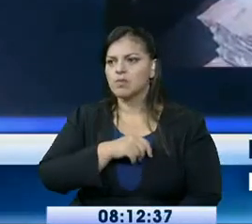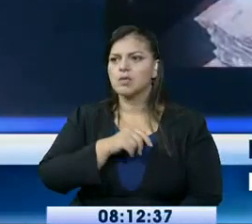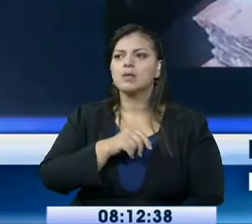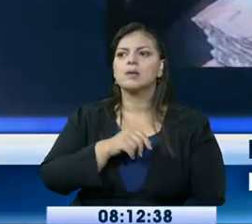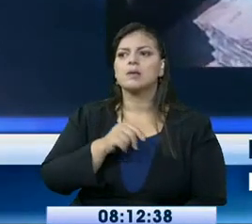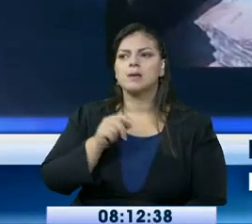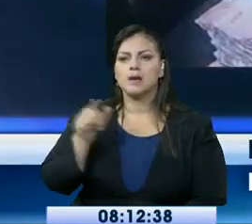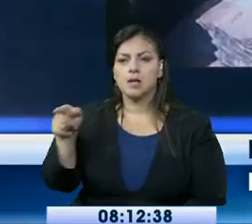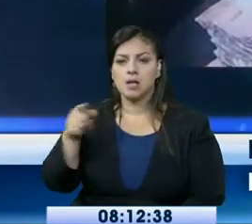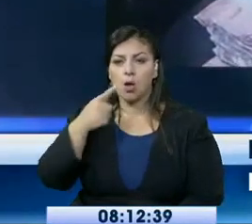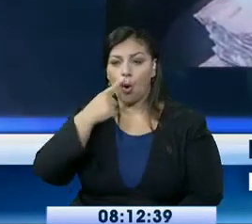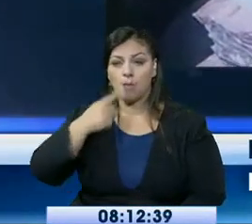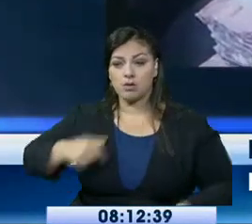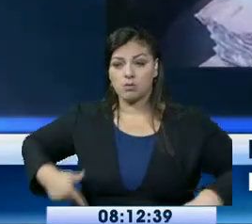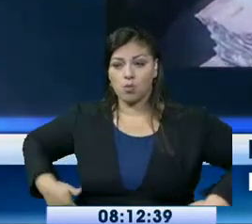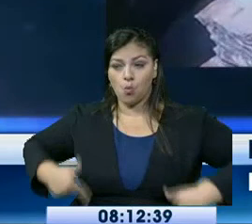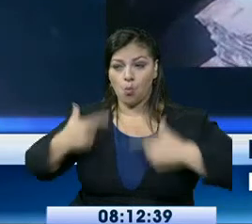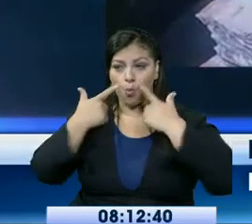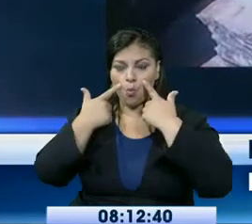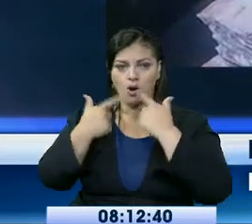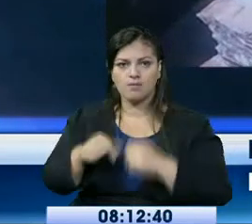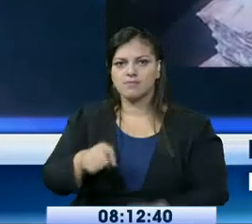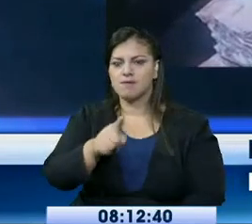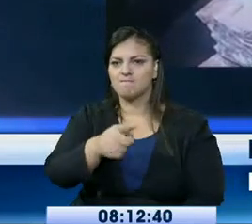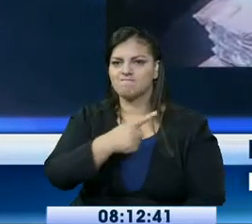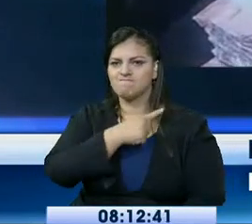directamente con el centro del interior,